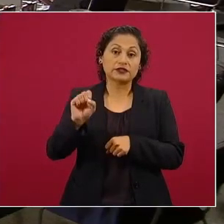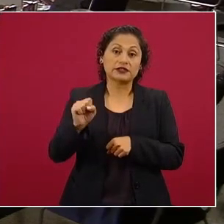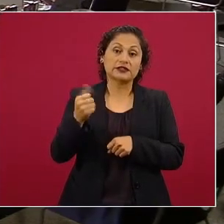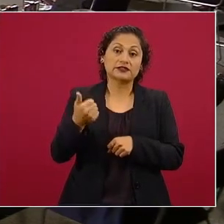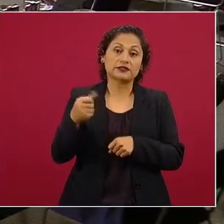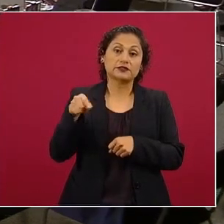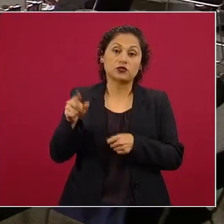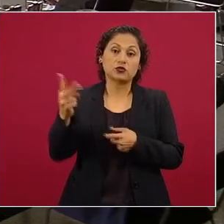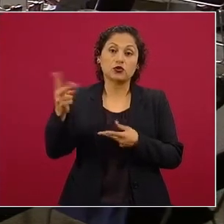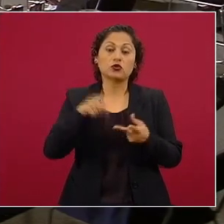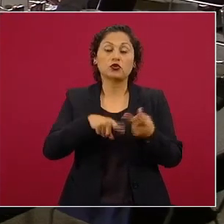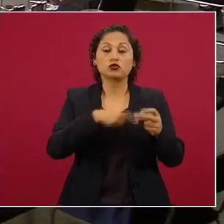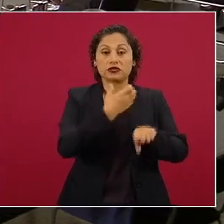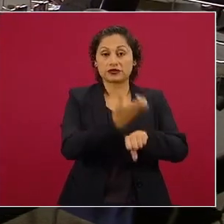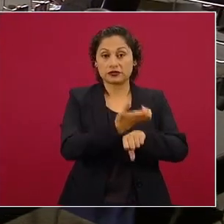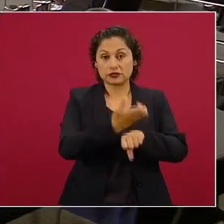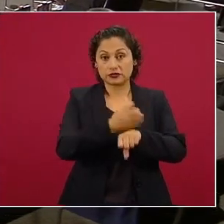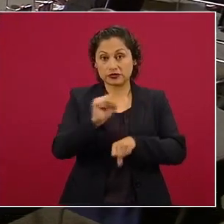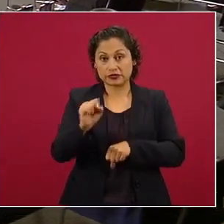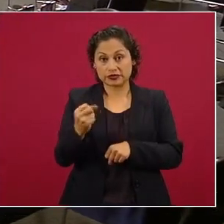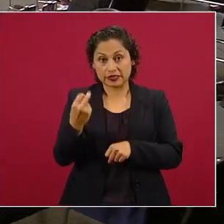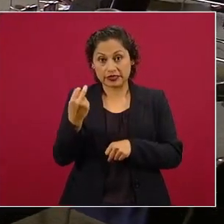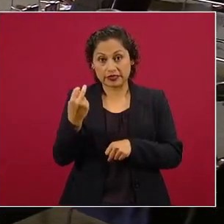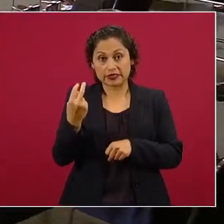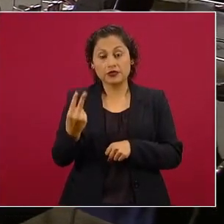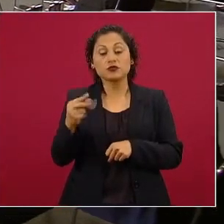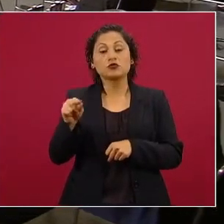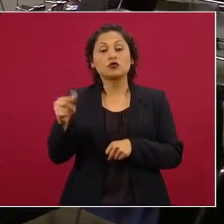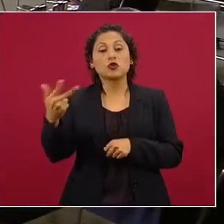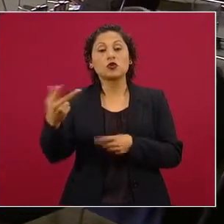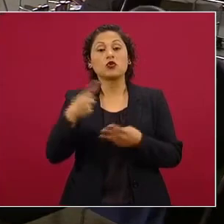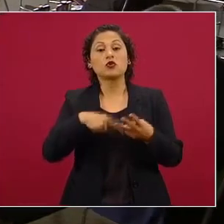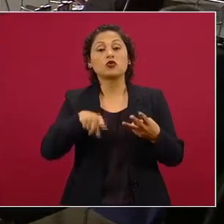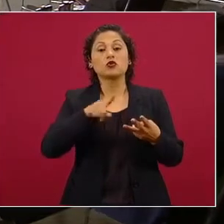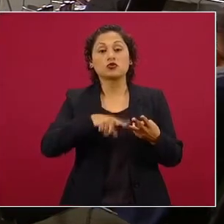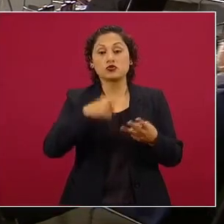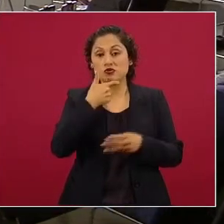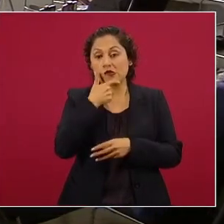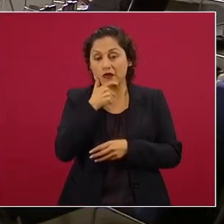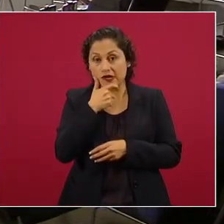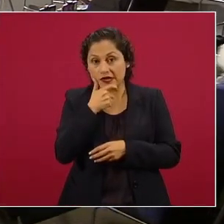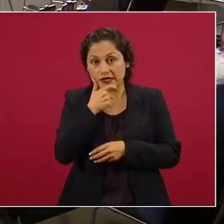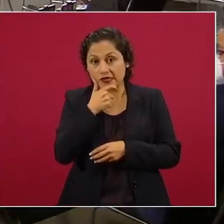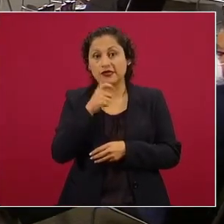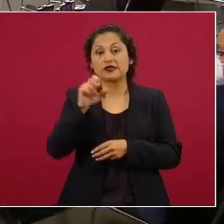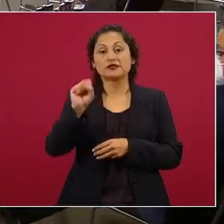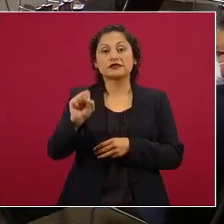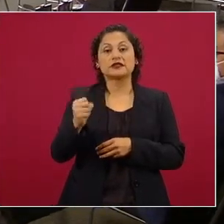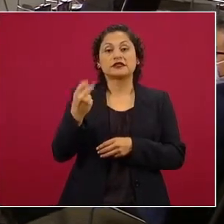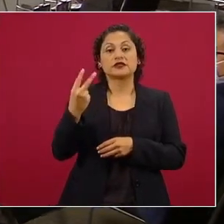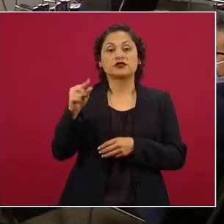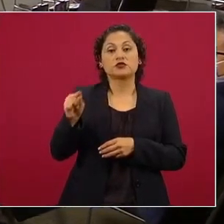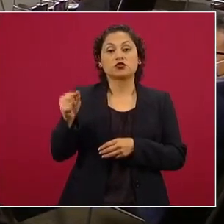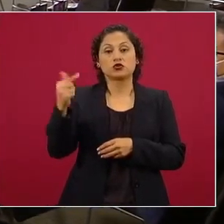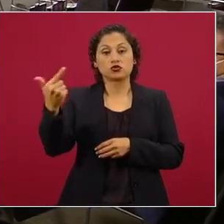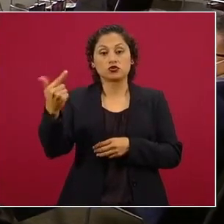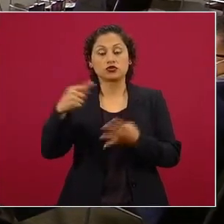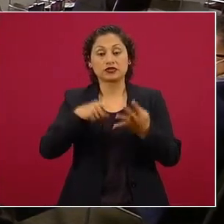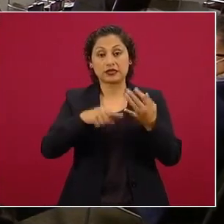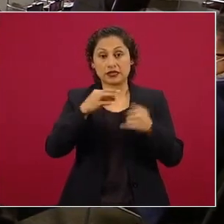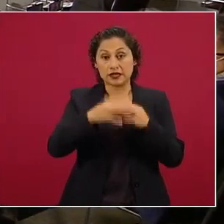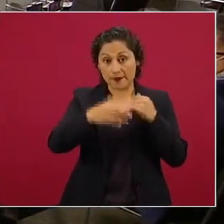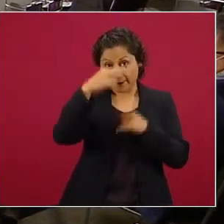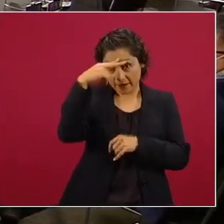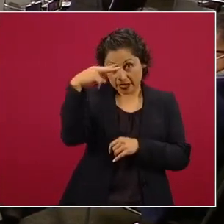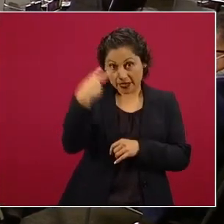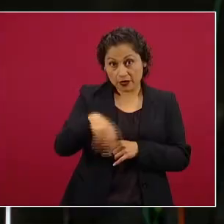66.2. Estados Unidos, 62.8. El Reino Unido, Inglaterra, con 62.7 y